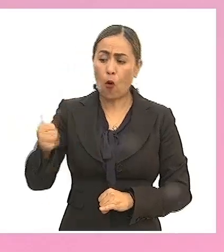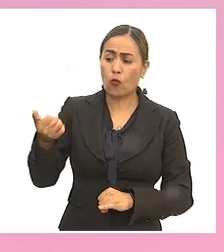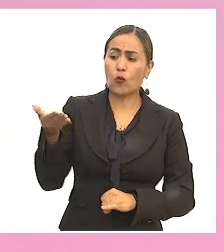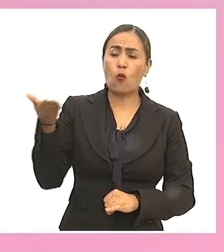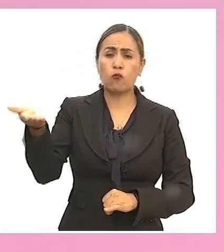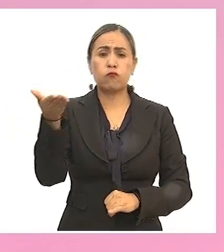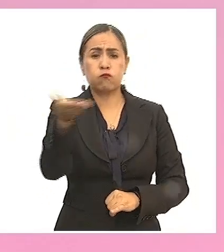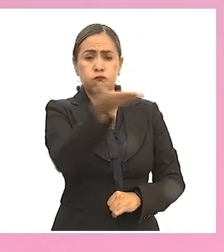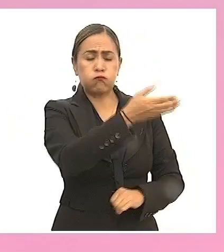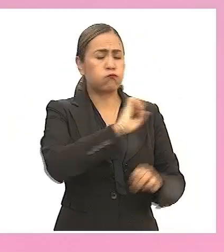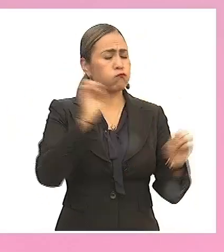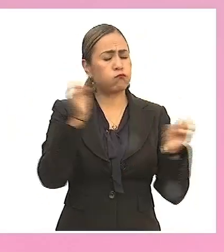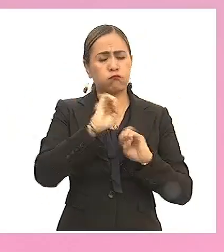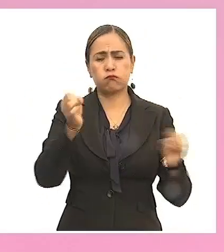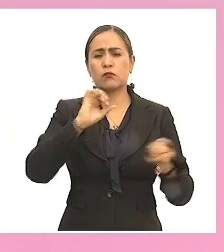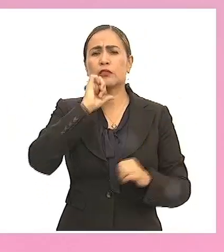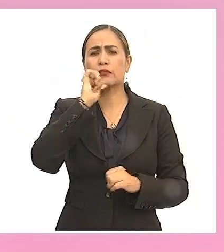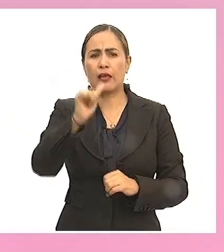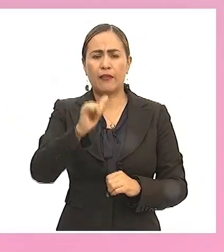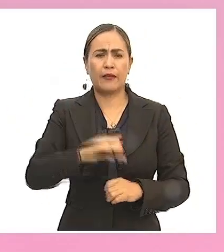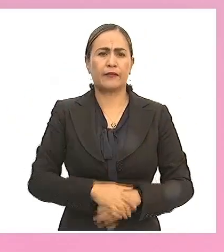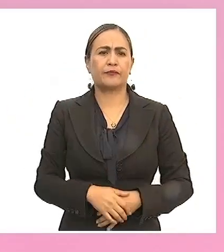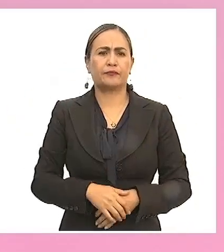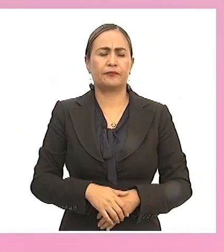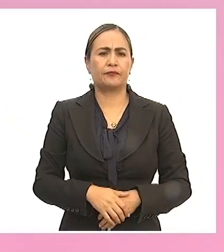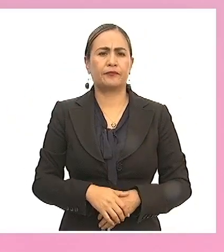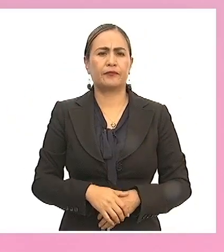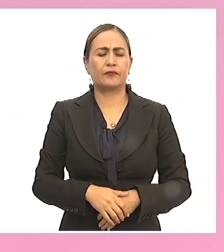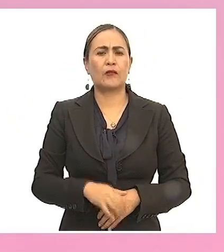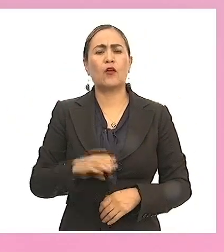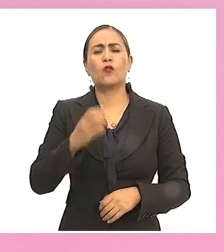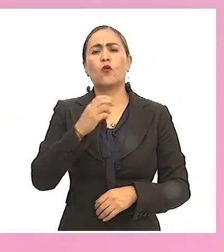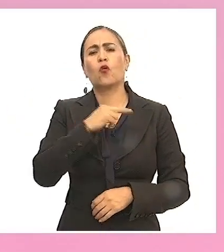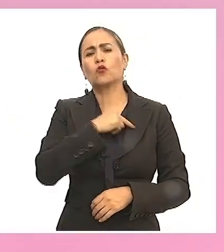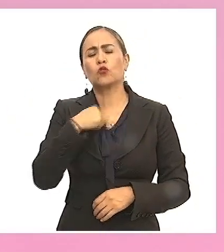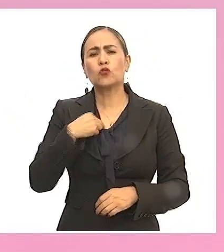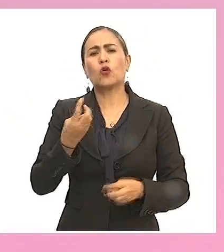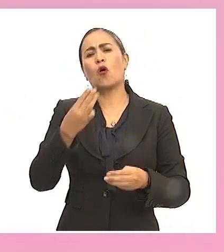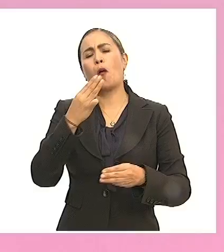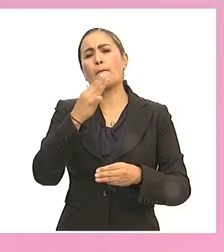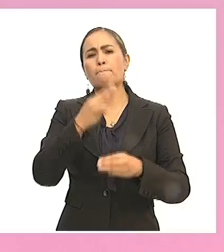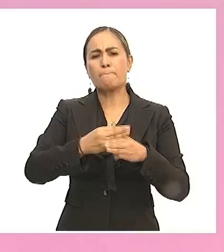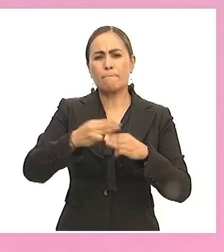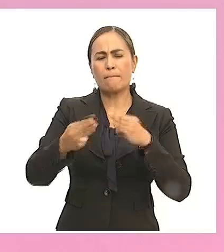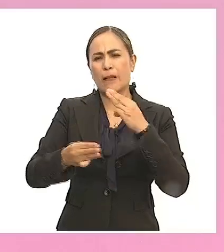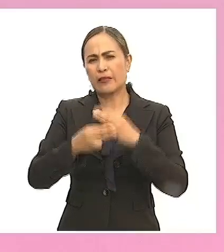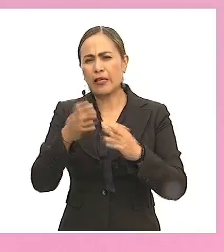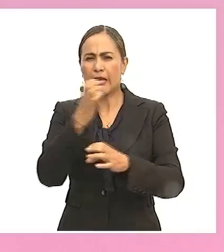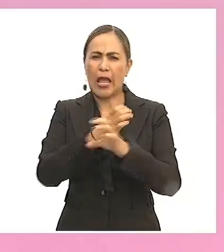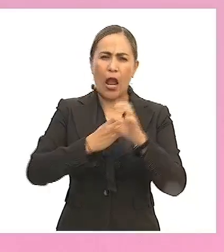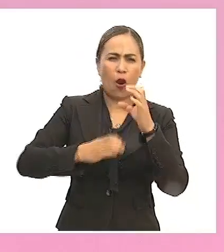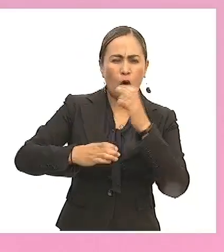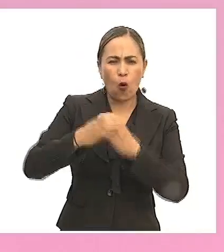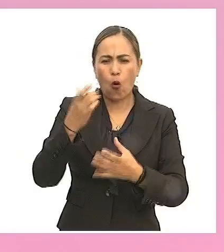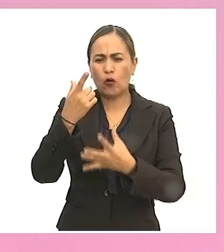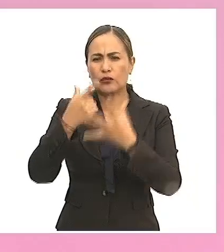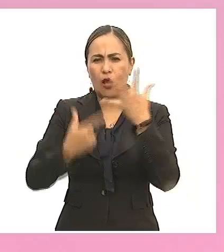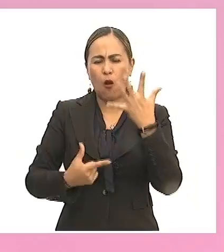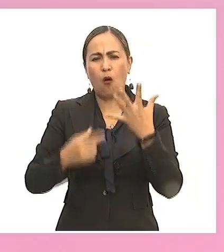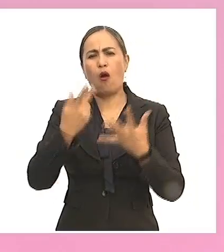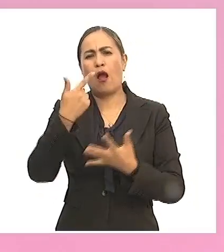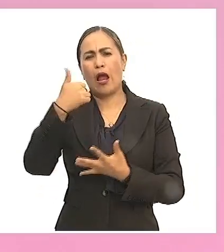el absurdo de exportar materia prima e importar